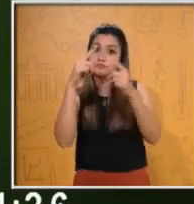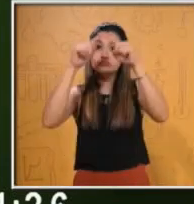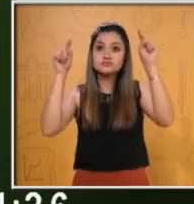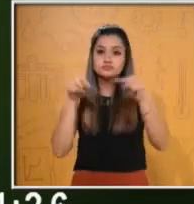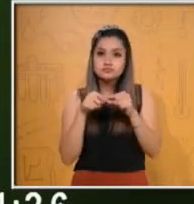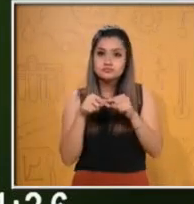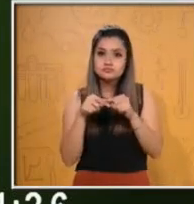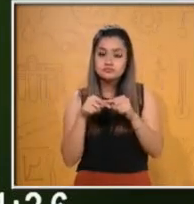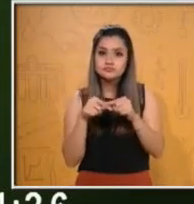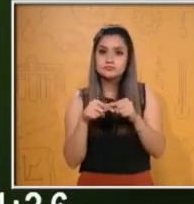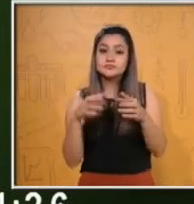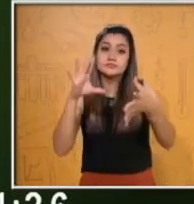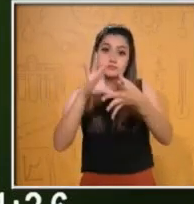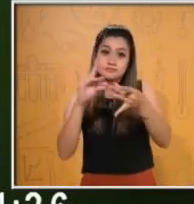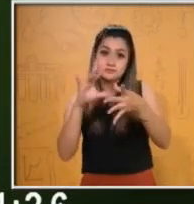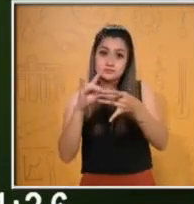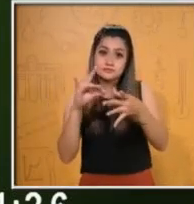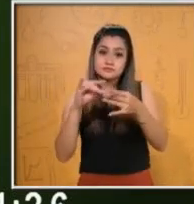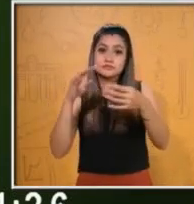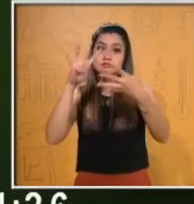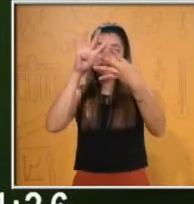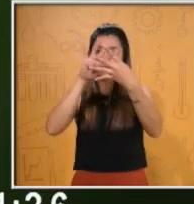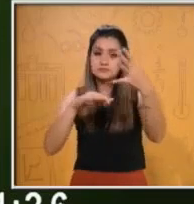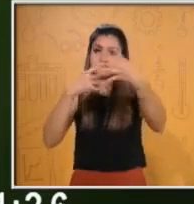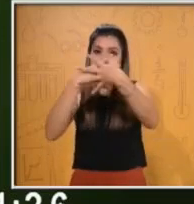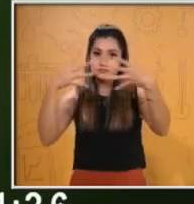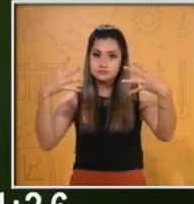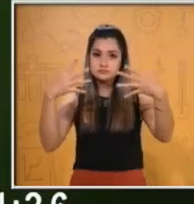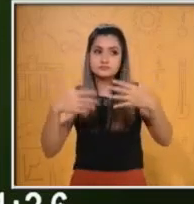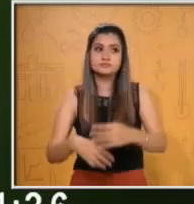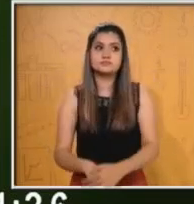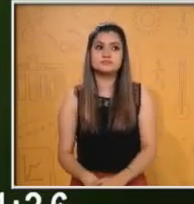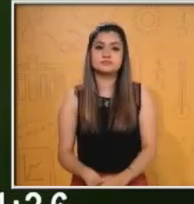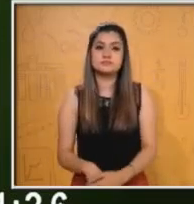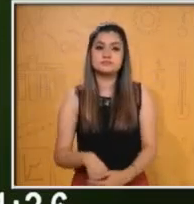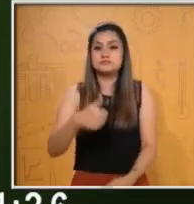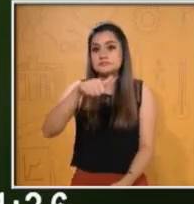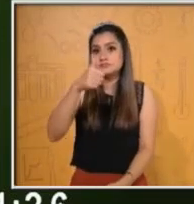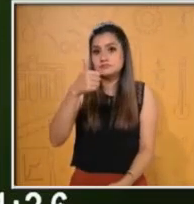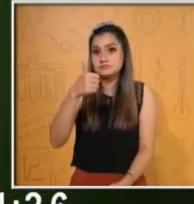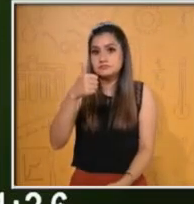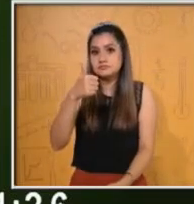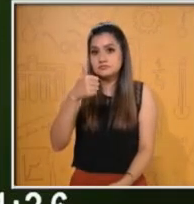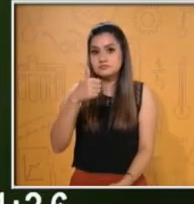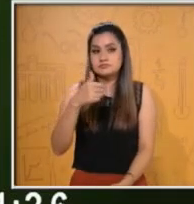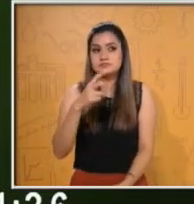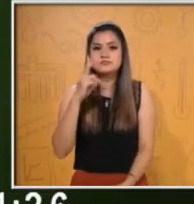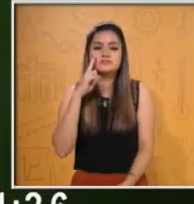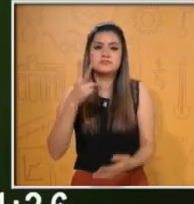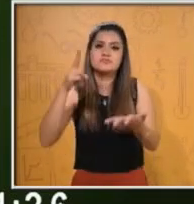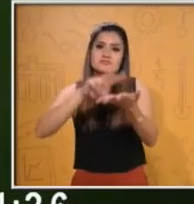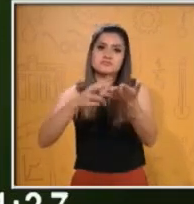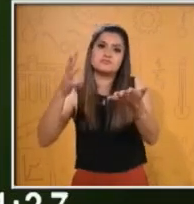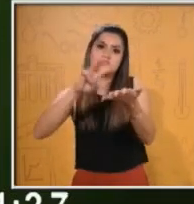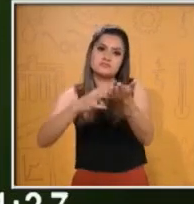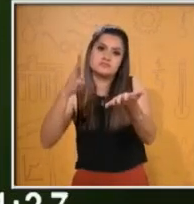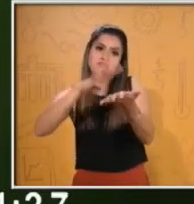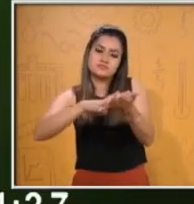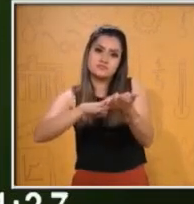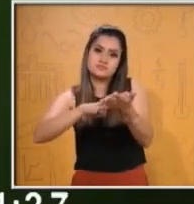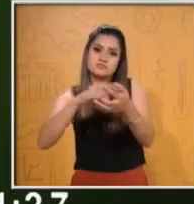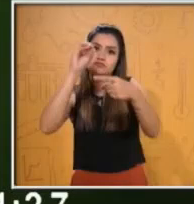ahí te viene la especificación de la tabla. Y otra más, que es el cálculo del doble, triple o cuádruple